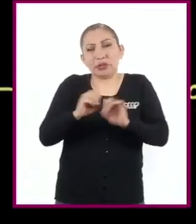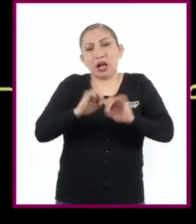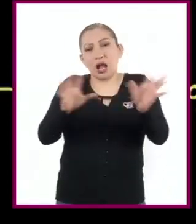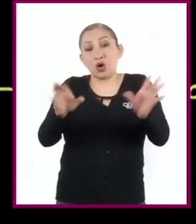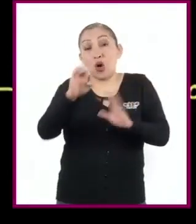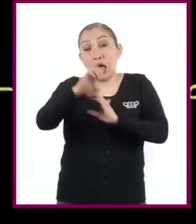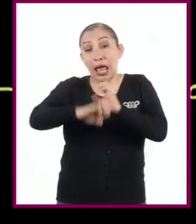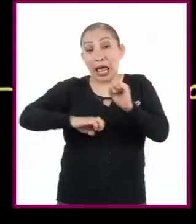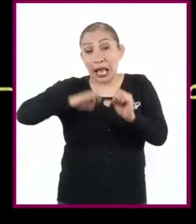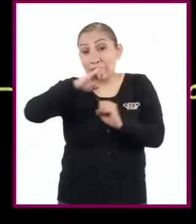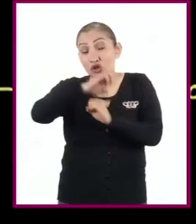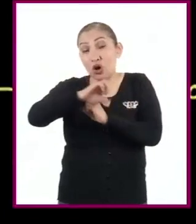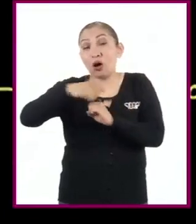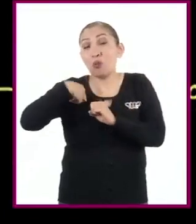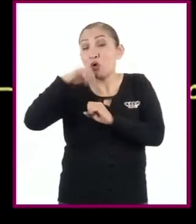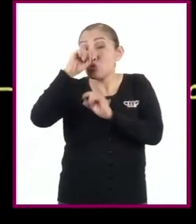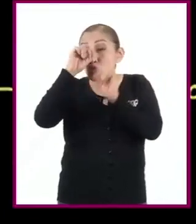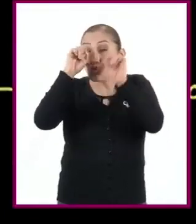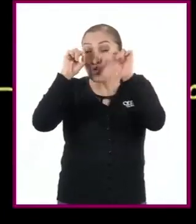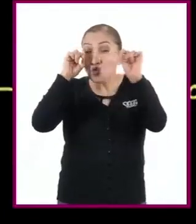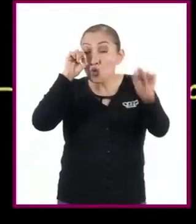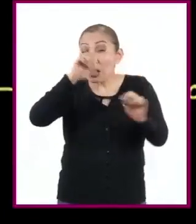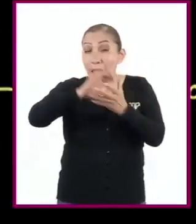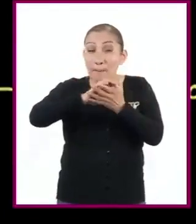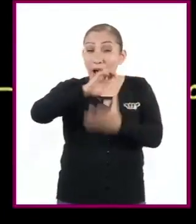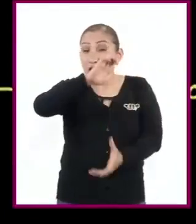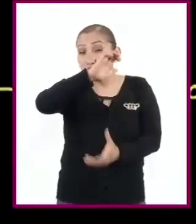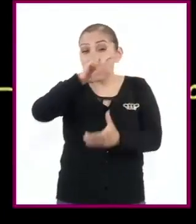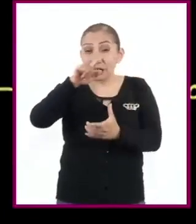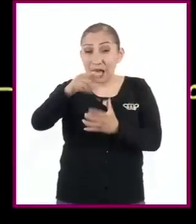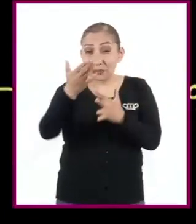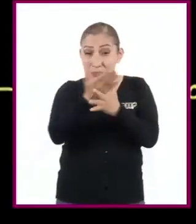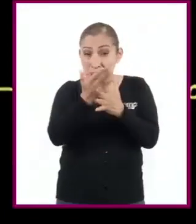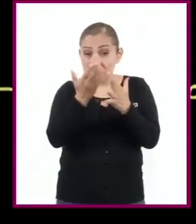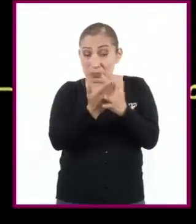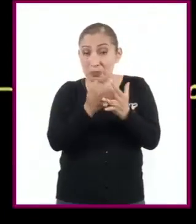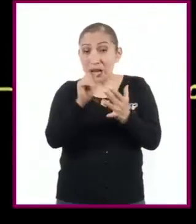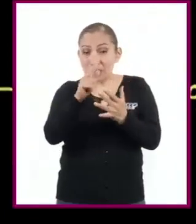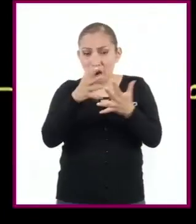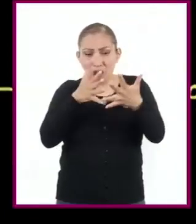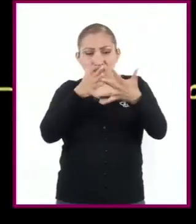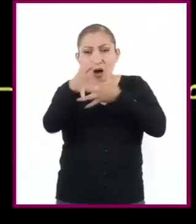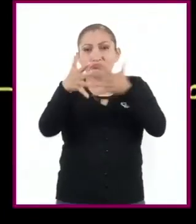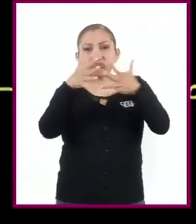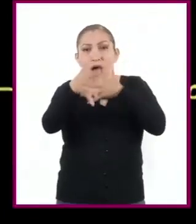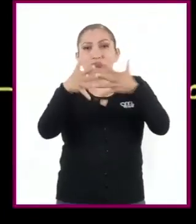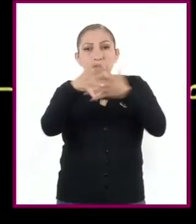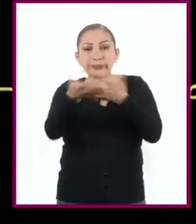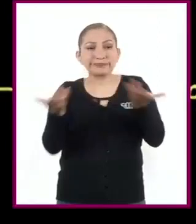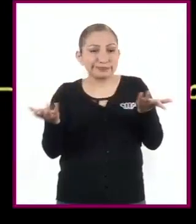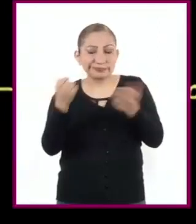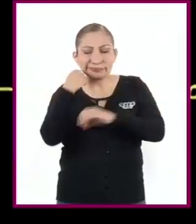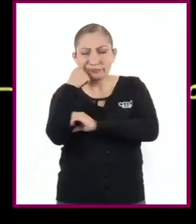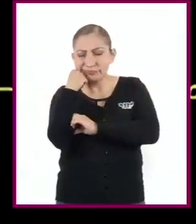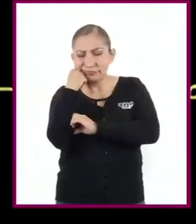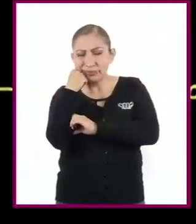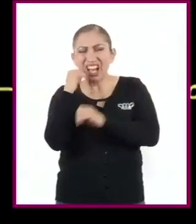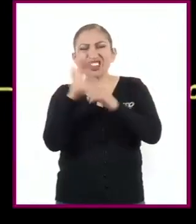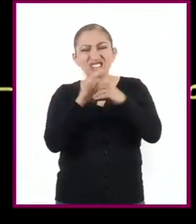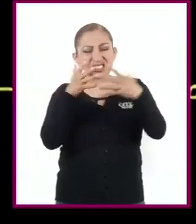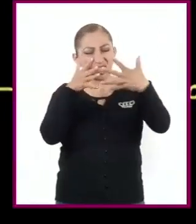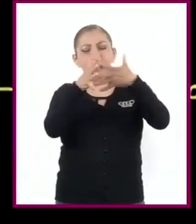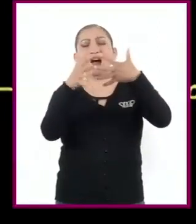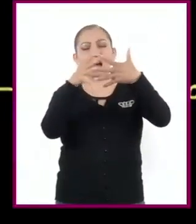los electrones son muy pequeños y la mayoría de las partículas pasaban a través. Así que con lo que fuera